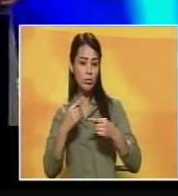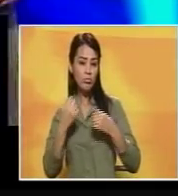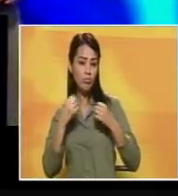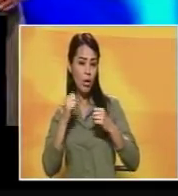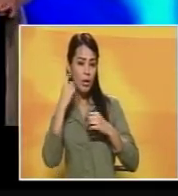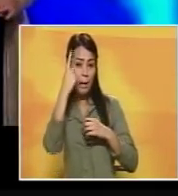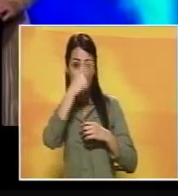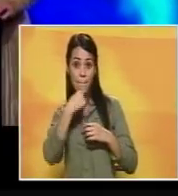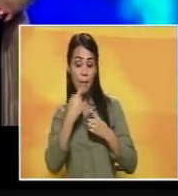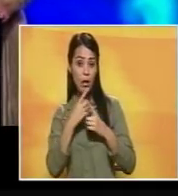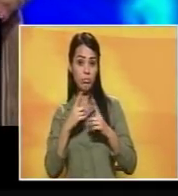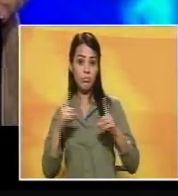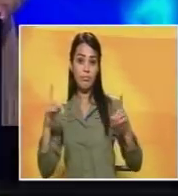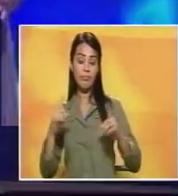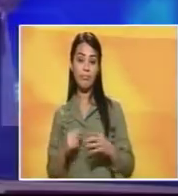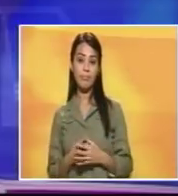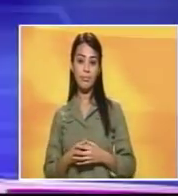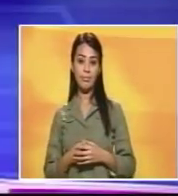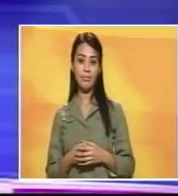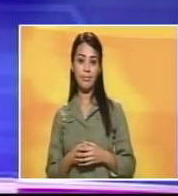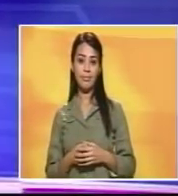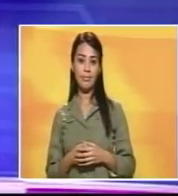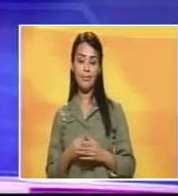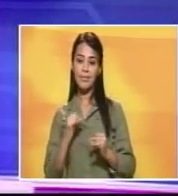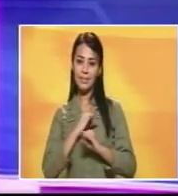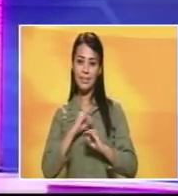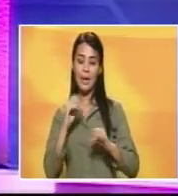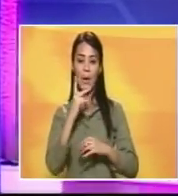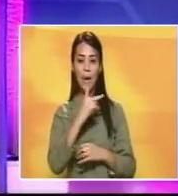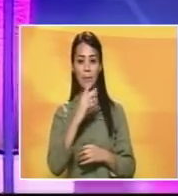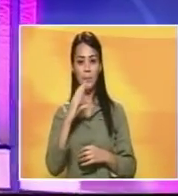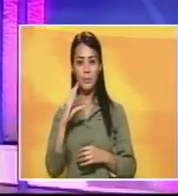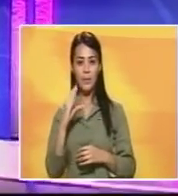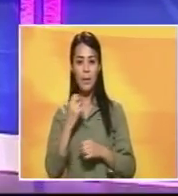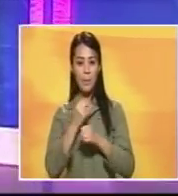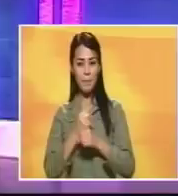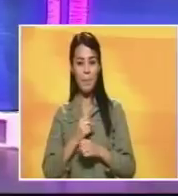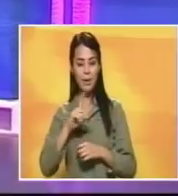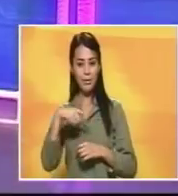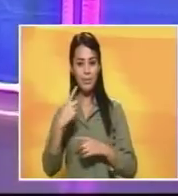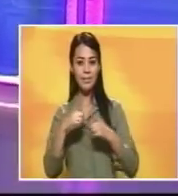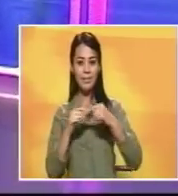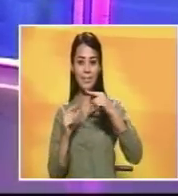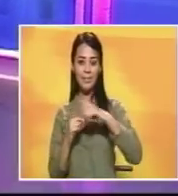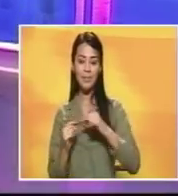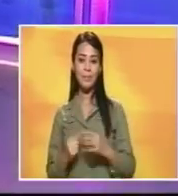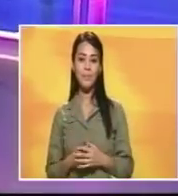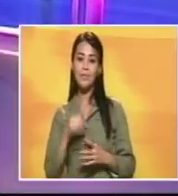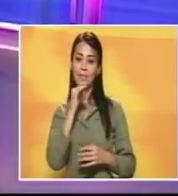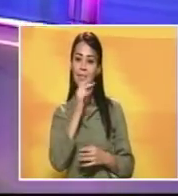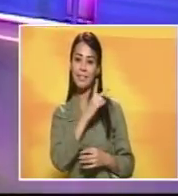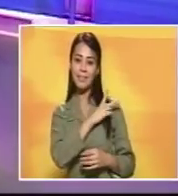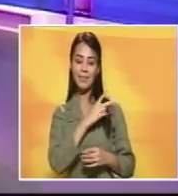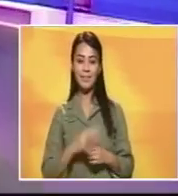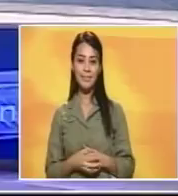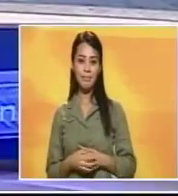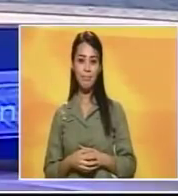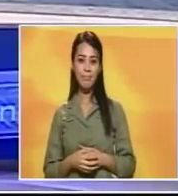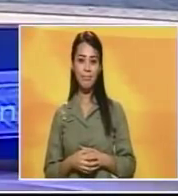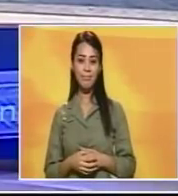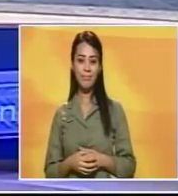su apariencia. Así llegamos al final. Soy Karielis Cuadros y los espero en una próxima emisión de Estrenos y Estrellas por su noticiero